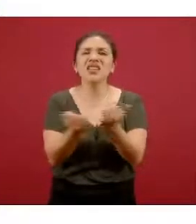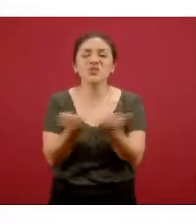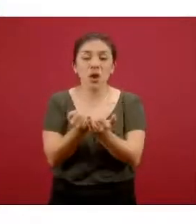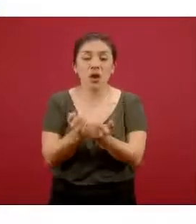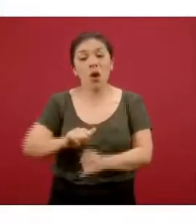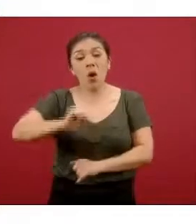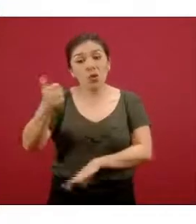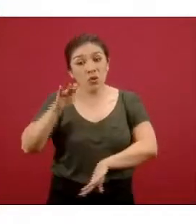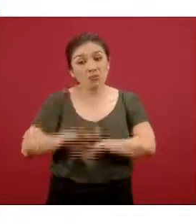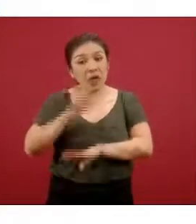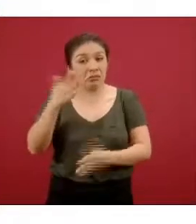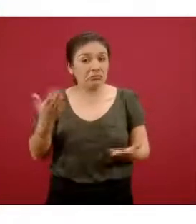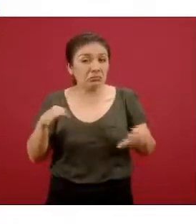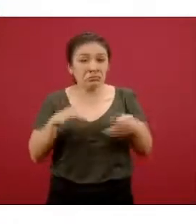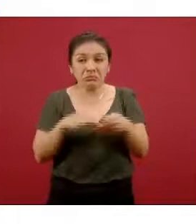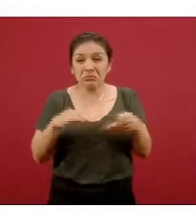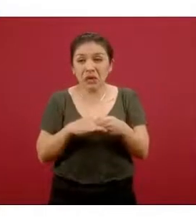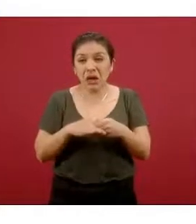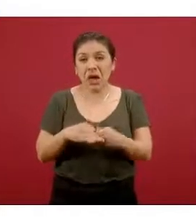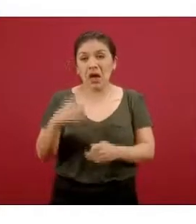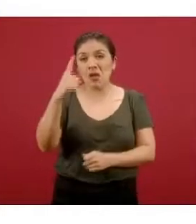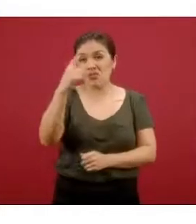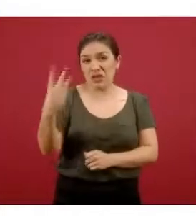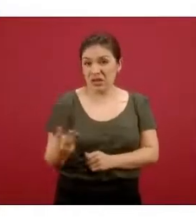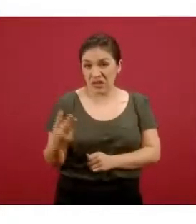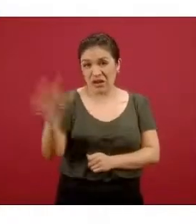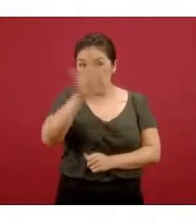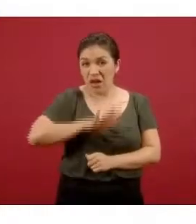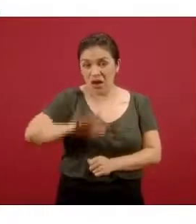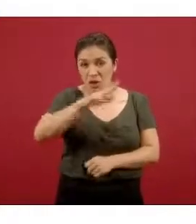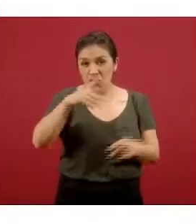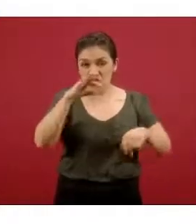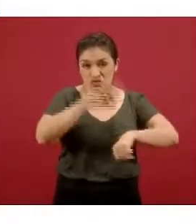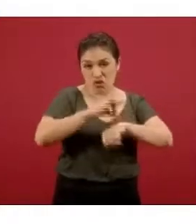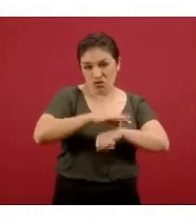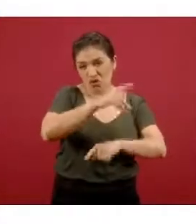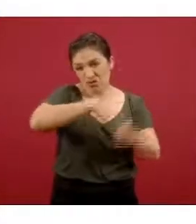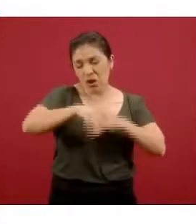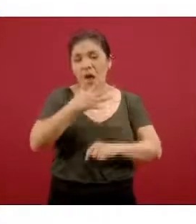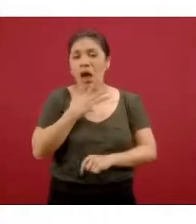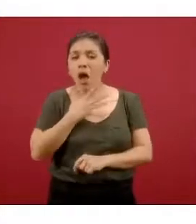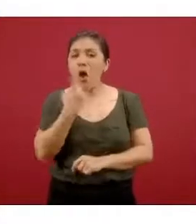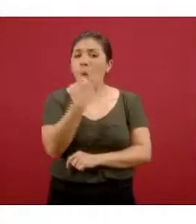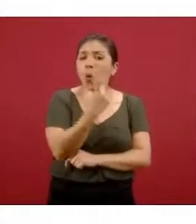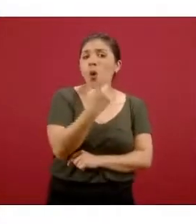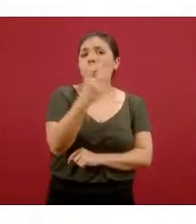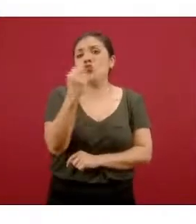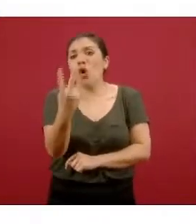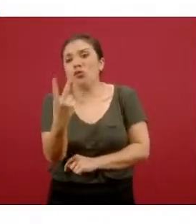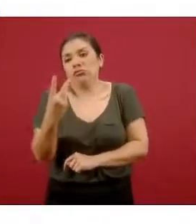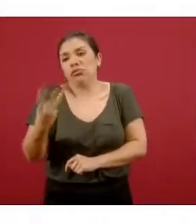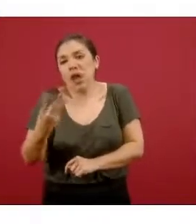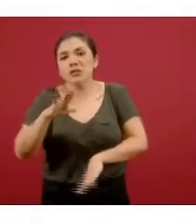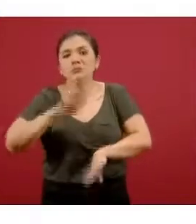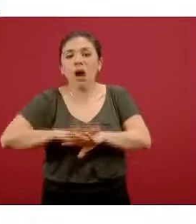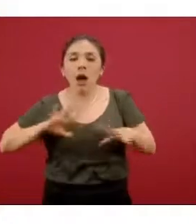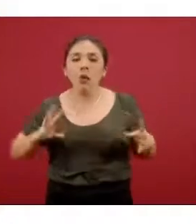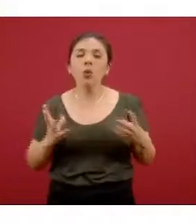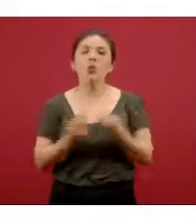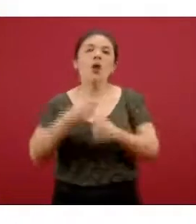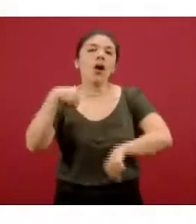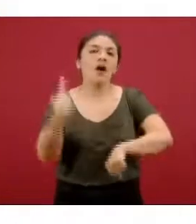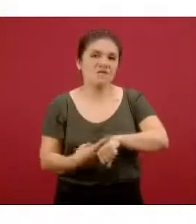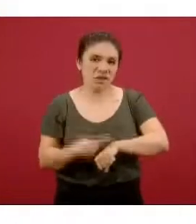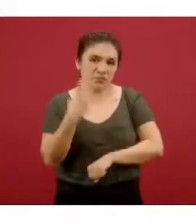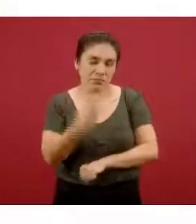todos los profesionales de la salud identificados tenían una o más comorbilidades de las que en su momento se